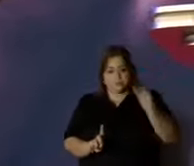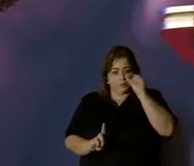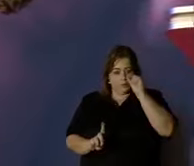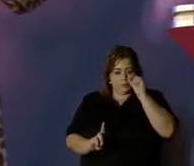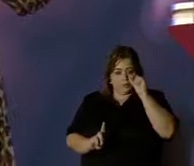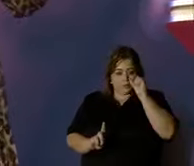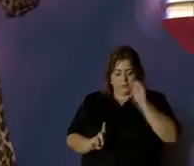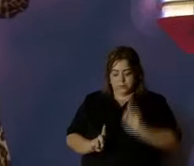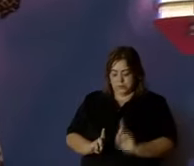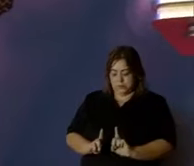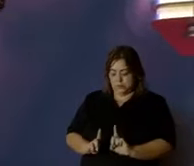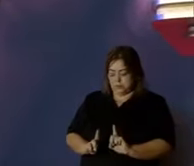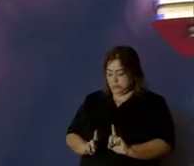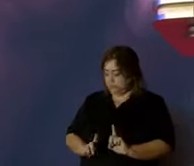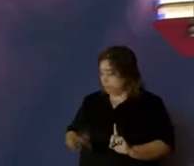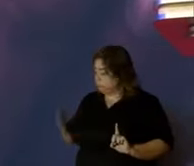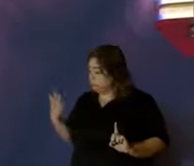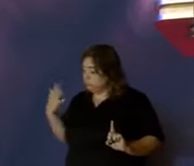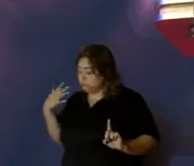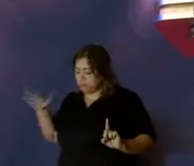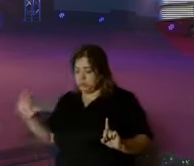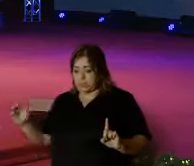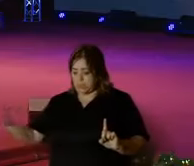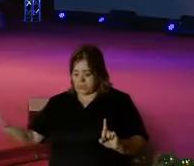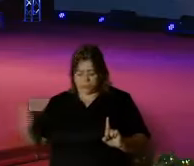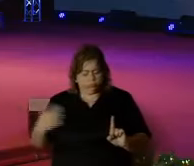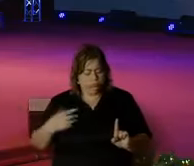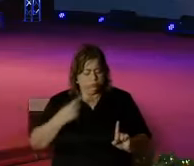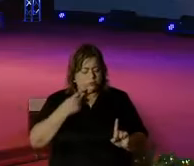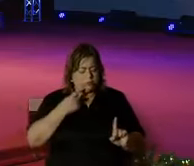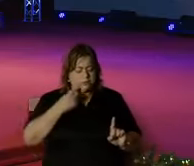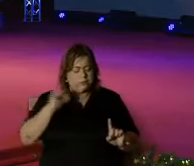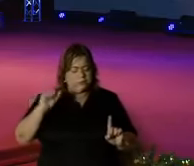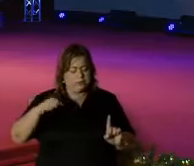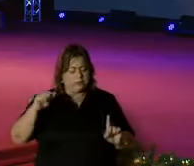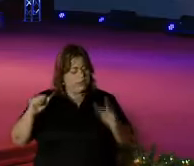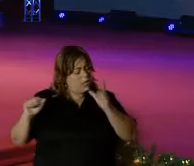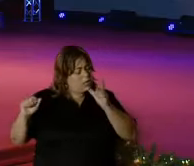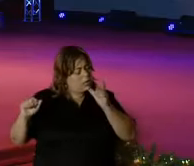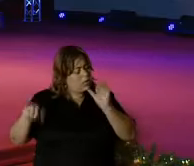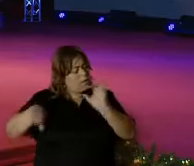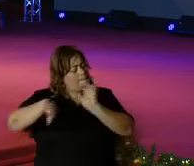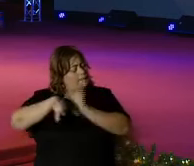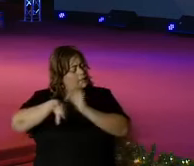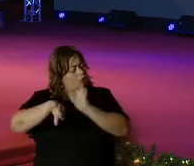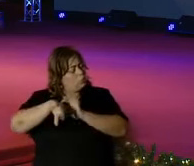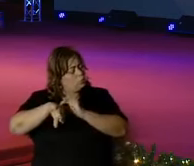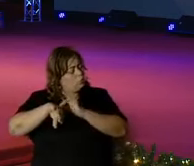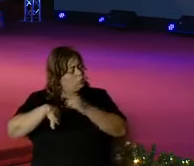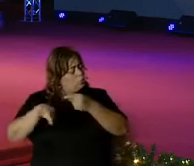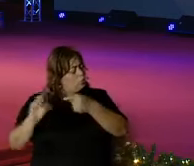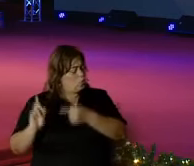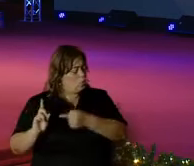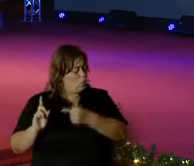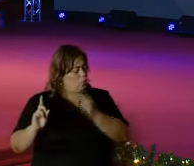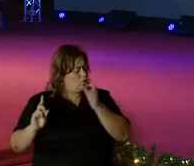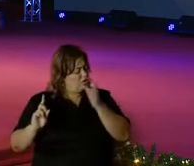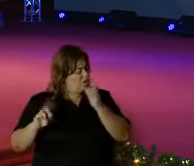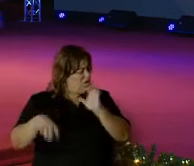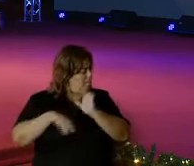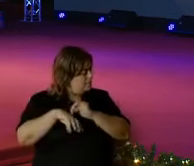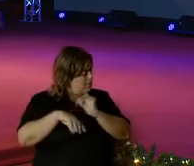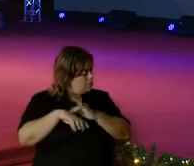Jesús, aquí todo el mundo te tocó, pero él miraba alrededor porque él sabía que había alguien responsable de que gloria saliera de